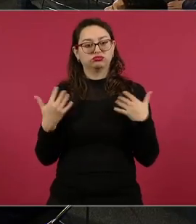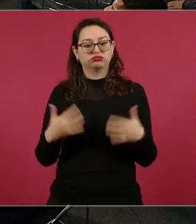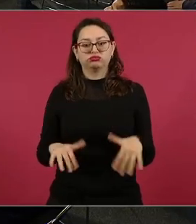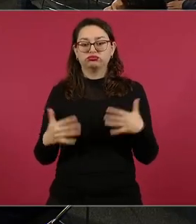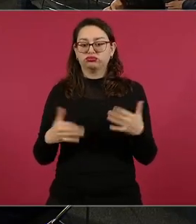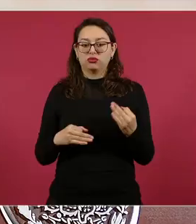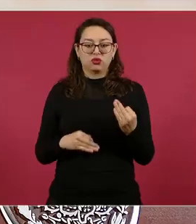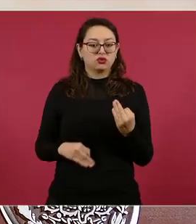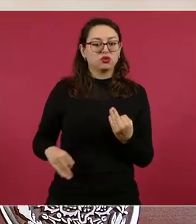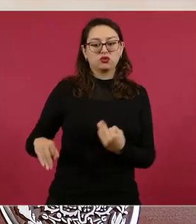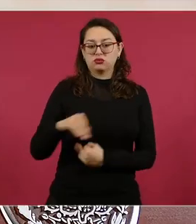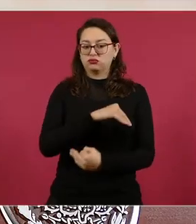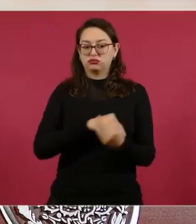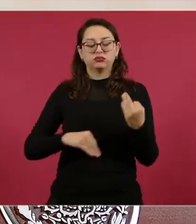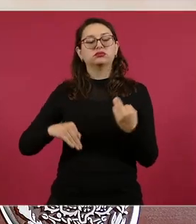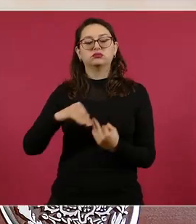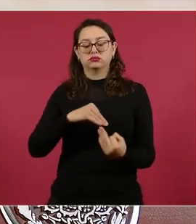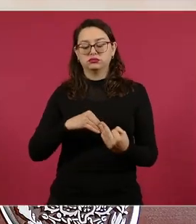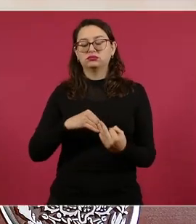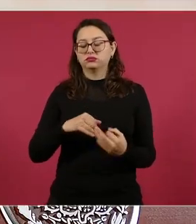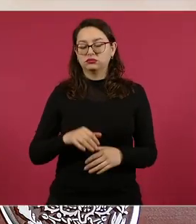y todo.